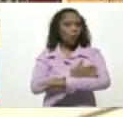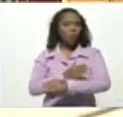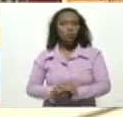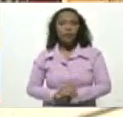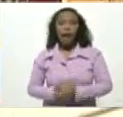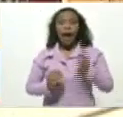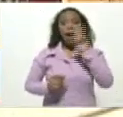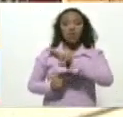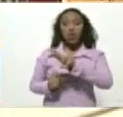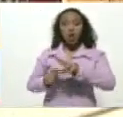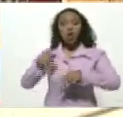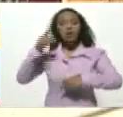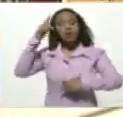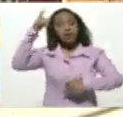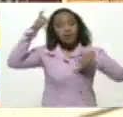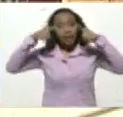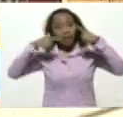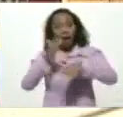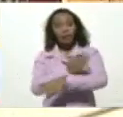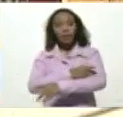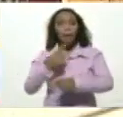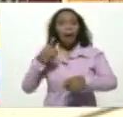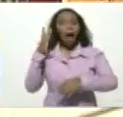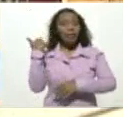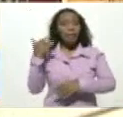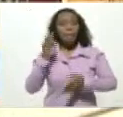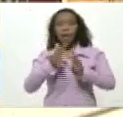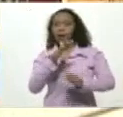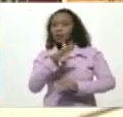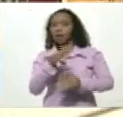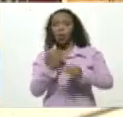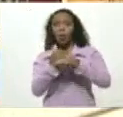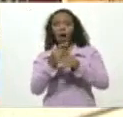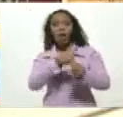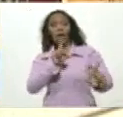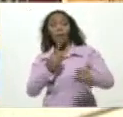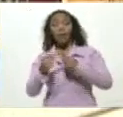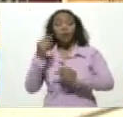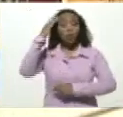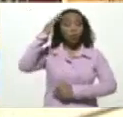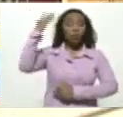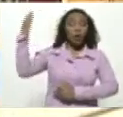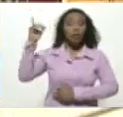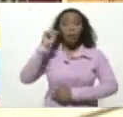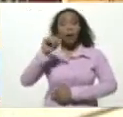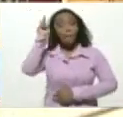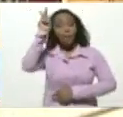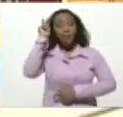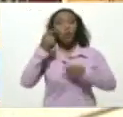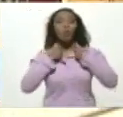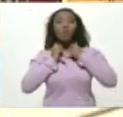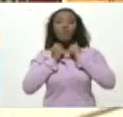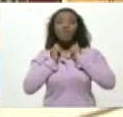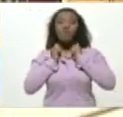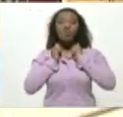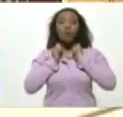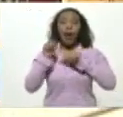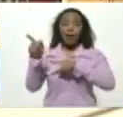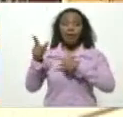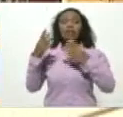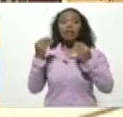vio Chávez, ciudades comunales, pero parecía lejos. Es un sueño también del profesor Aristóbulos Turi, que